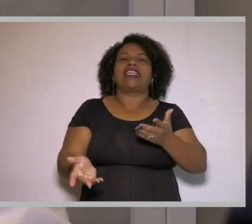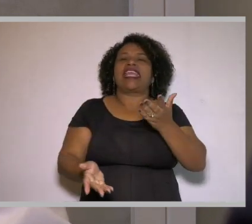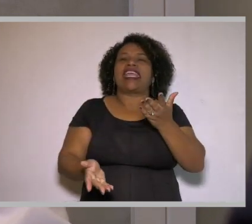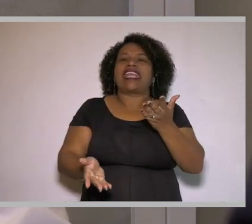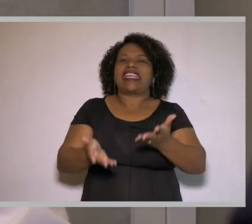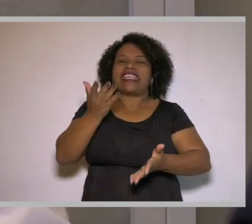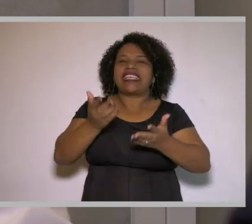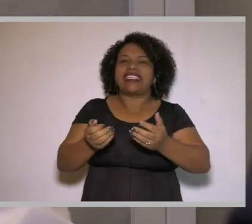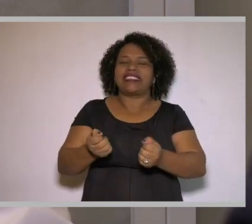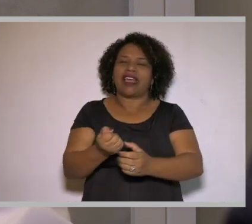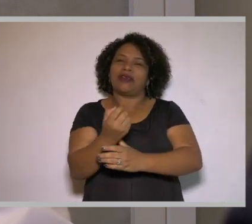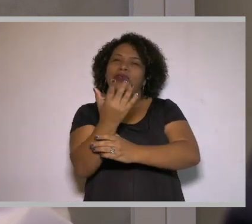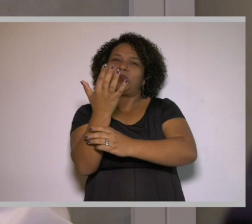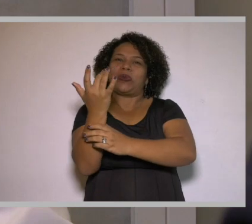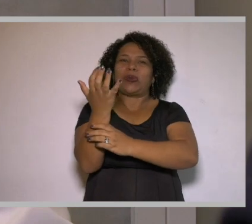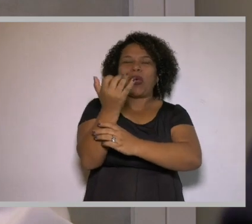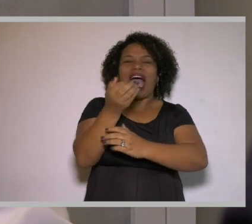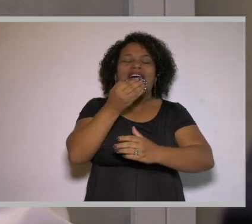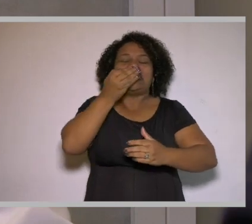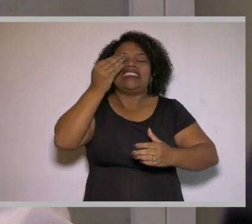con cloros,